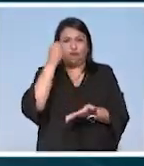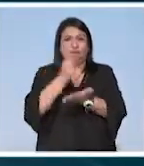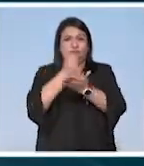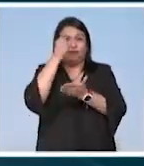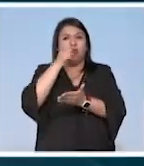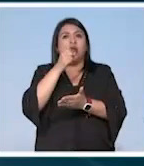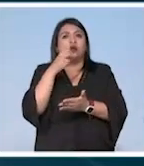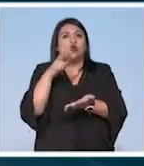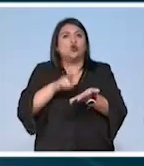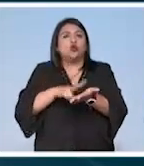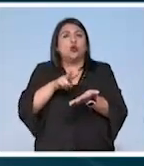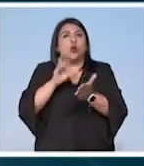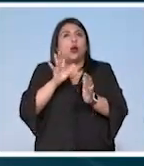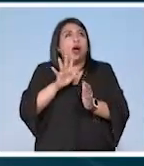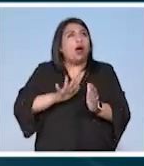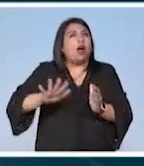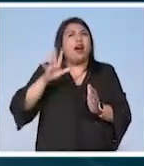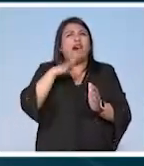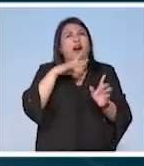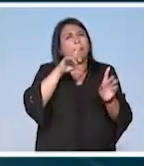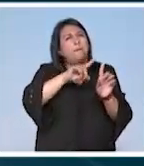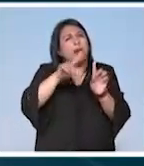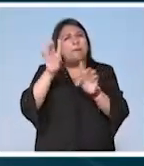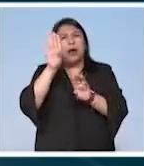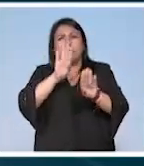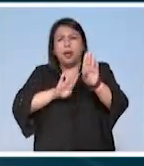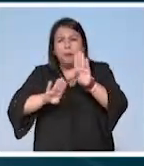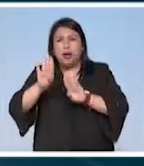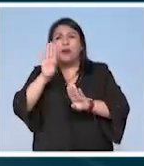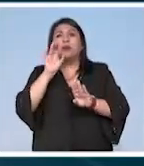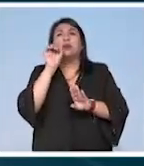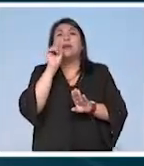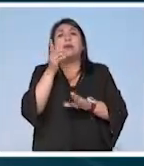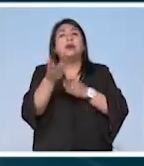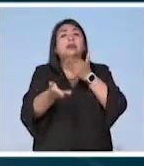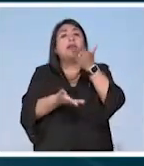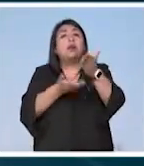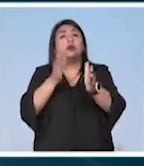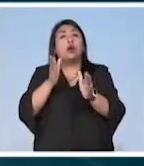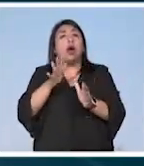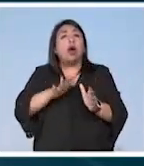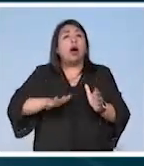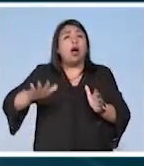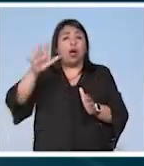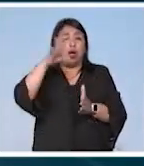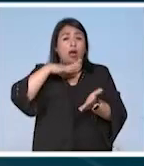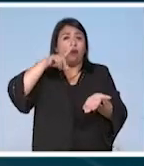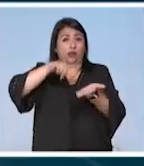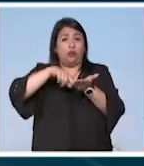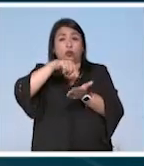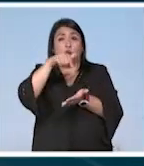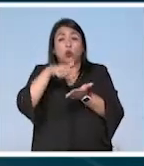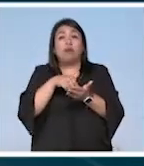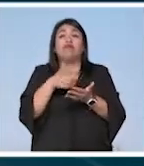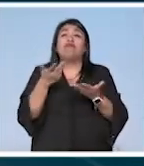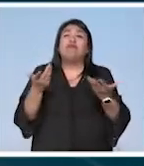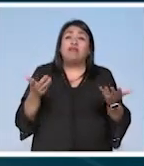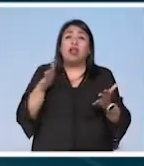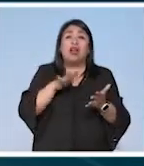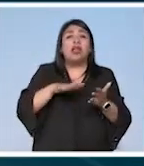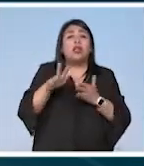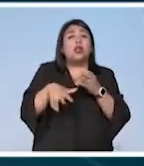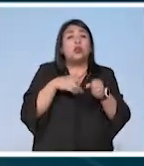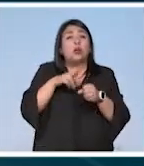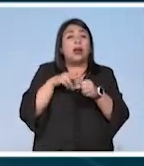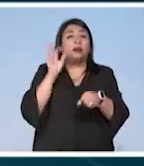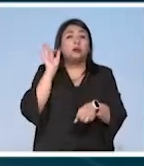como áreas de valor ambiental por su diversidad biológica y por los servicios ambientales que prestan, y a pesar de que las áreas